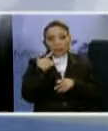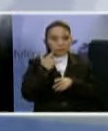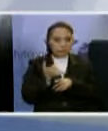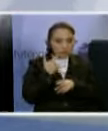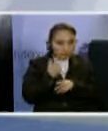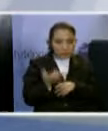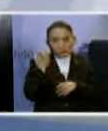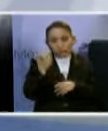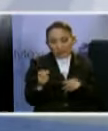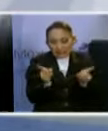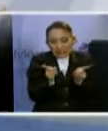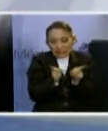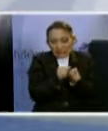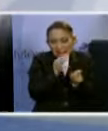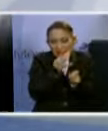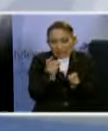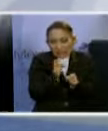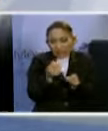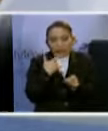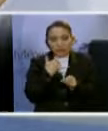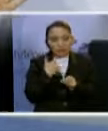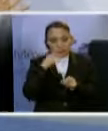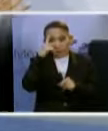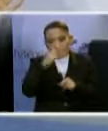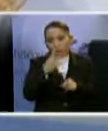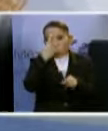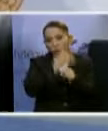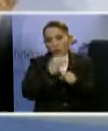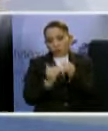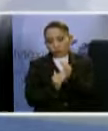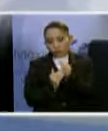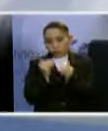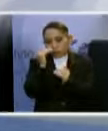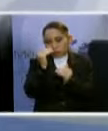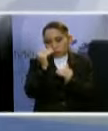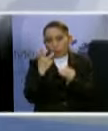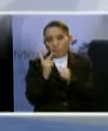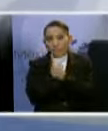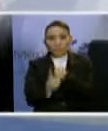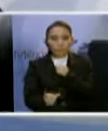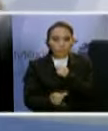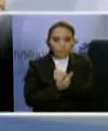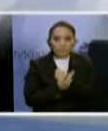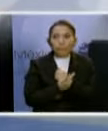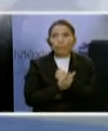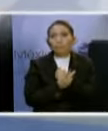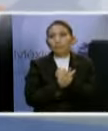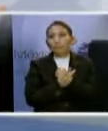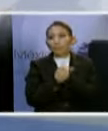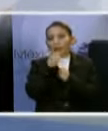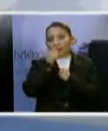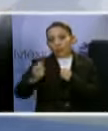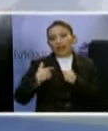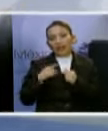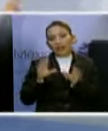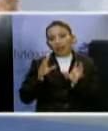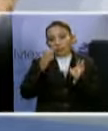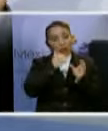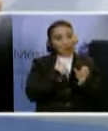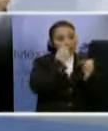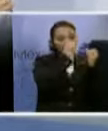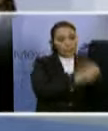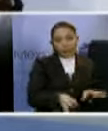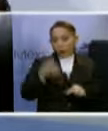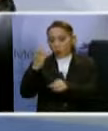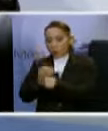esfuerzo. Con ese muy pequeño esfuerzo, la cifra, México tiene el 4º crecimiento de país, es lo que diga, lo que Canadá está perdiendo, es